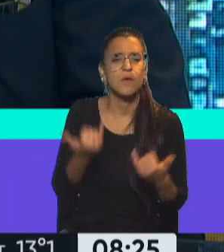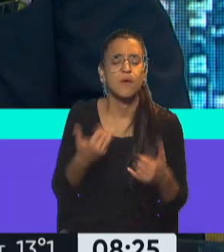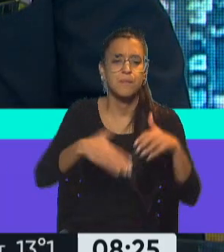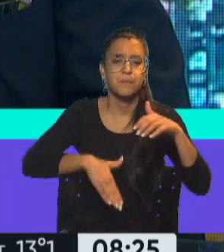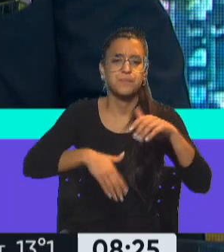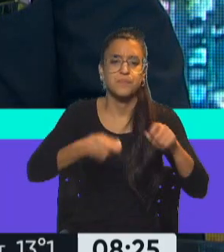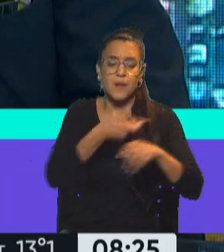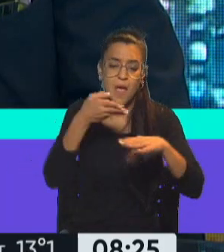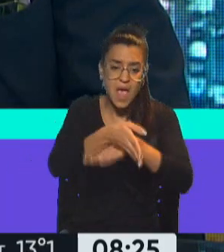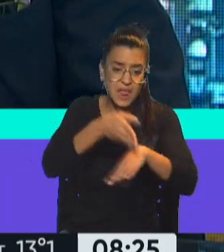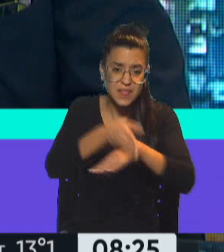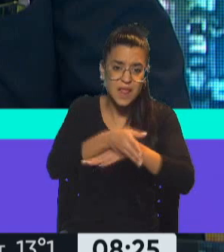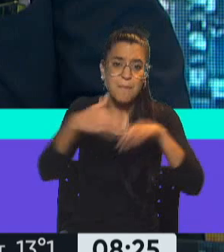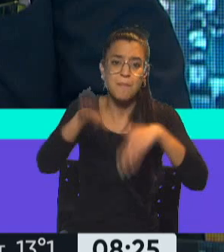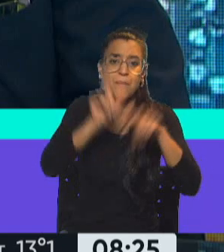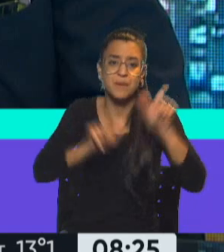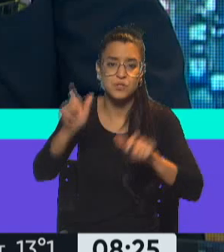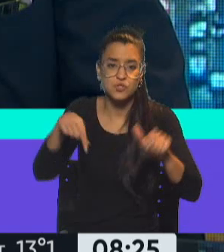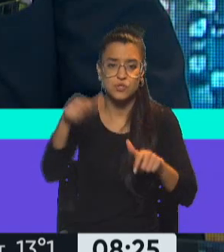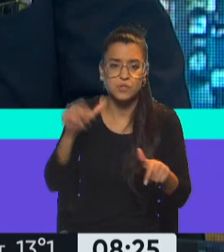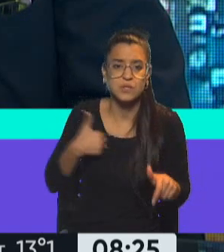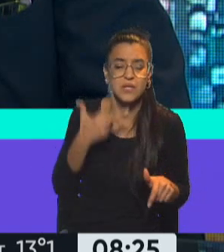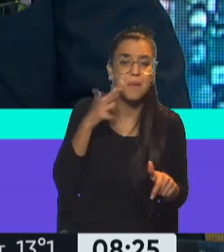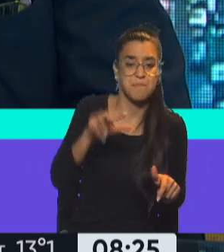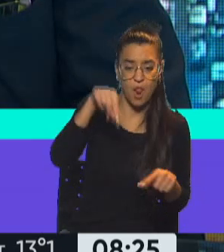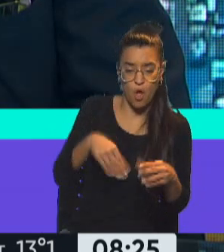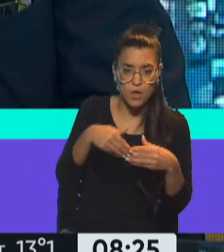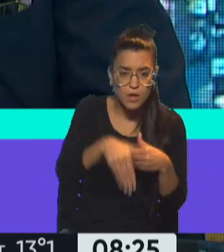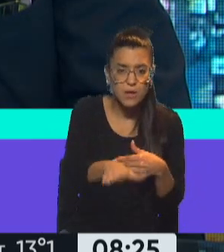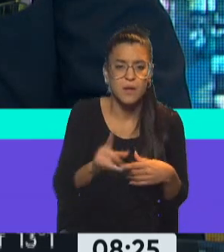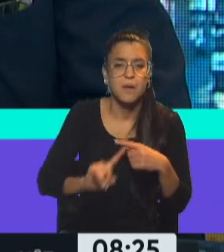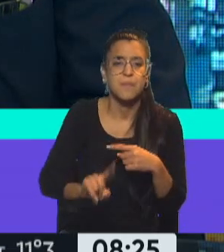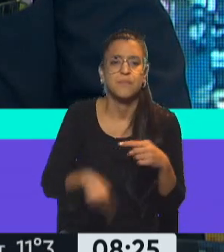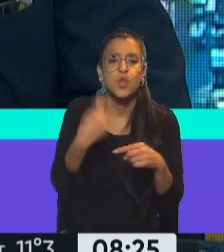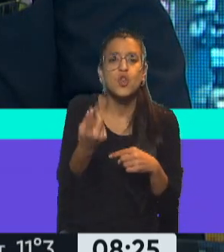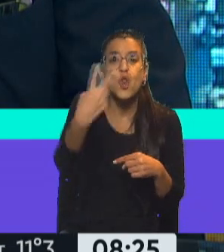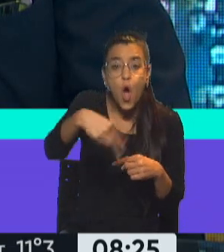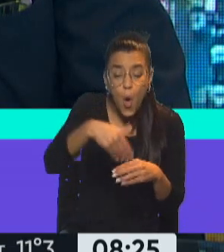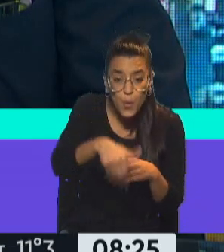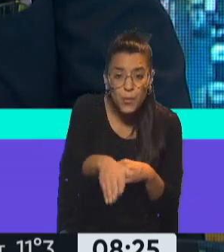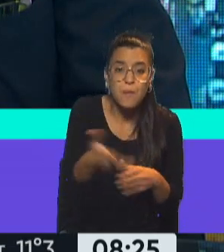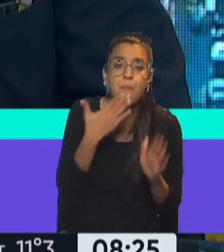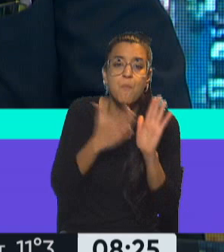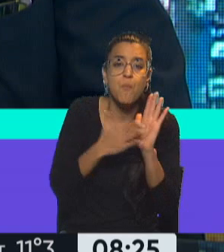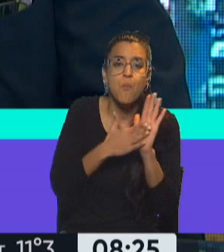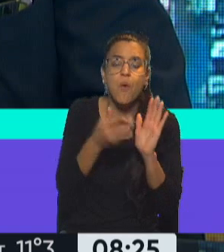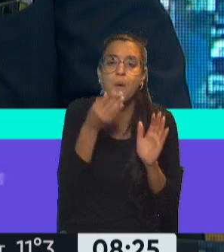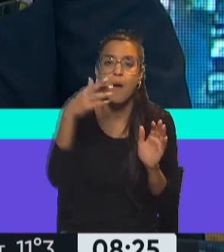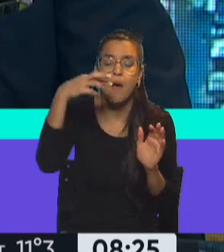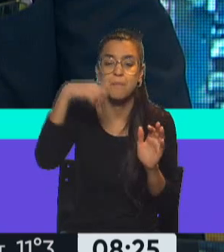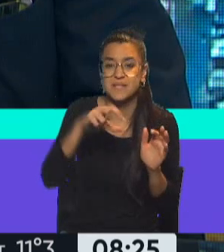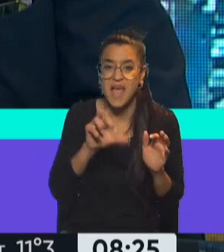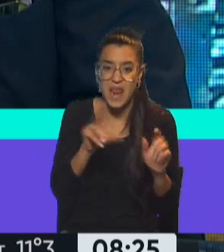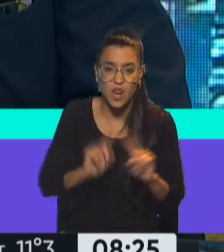cupo para el ingreso de personas a nuestro país, son 3.000 a partir de hoy, y se anuncia que a partir de noviembre ya no se hará la prueba de antígenos.